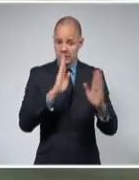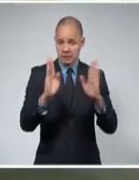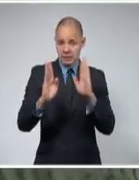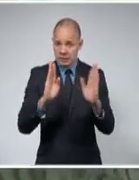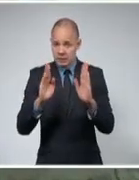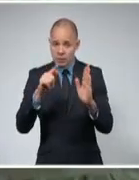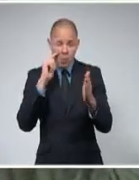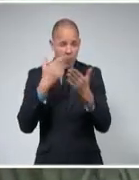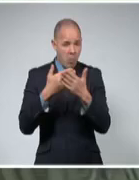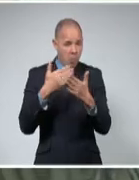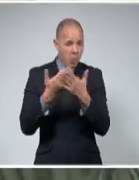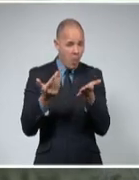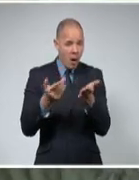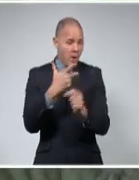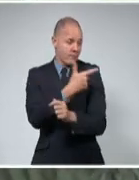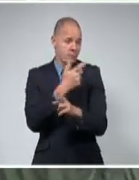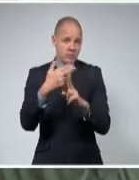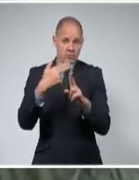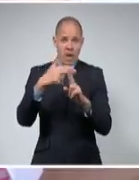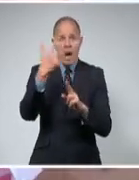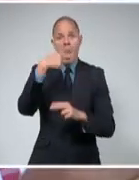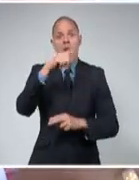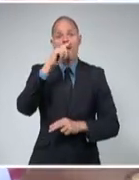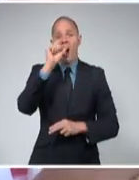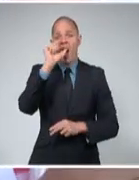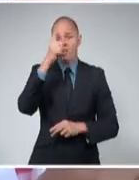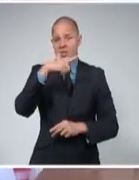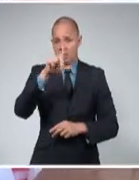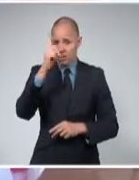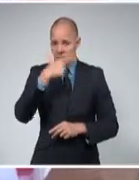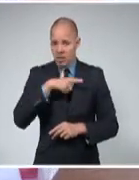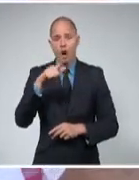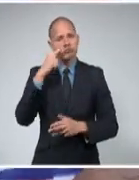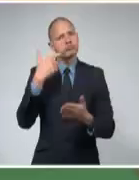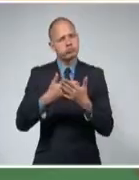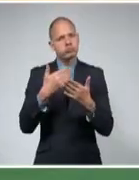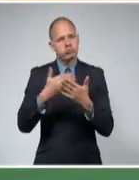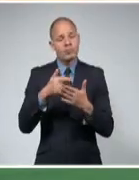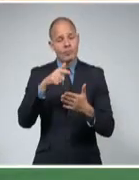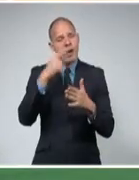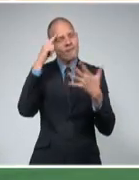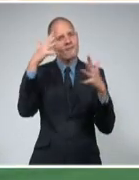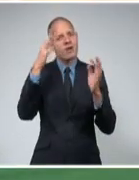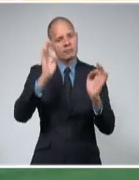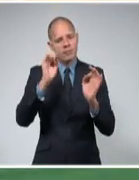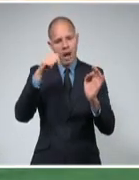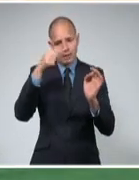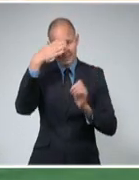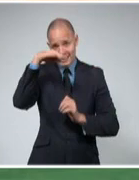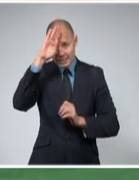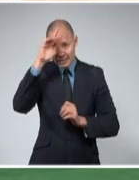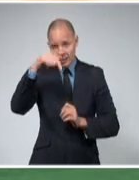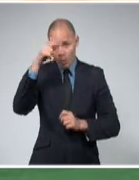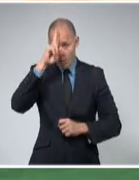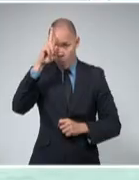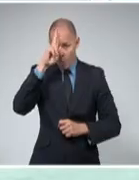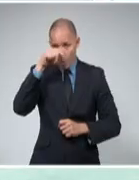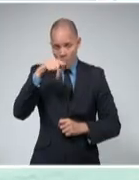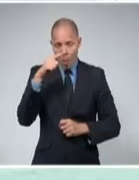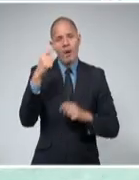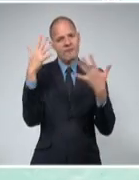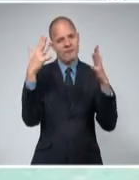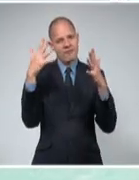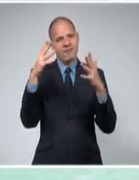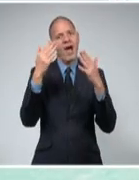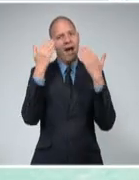Abdala en Santiago de Cuba es una carta de triunfo más para la ciencia cubana que apuesta una y otra vez por la vida.